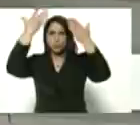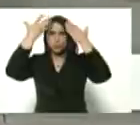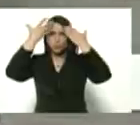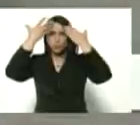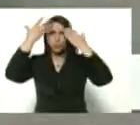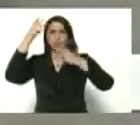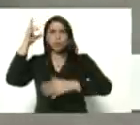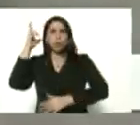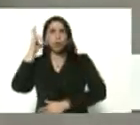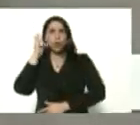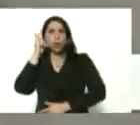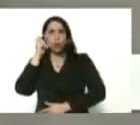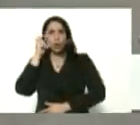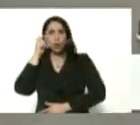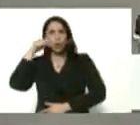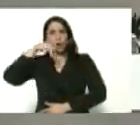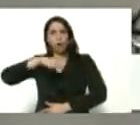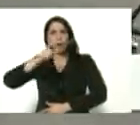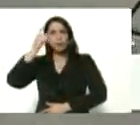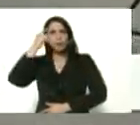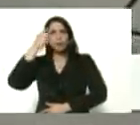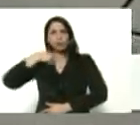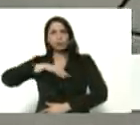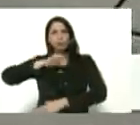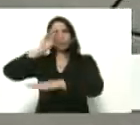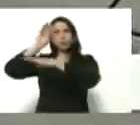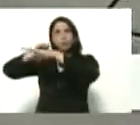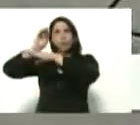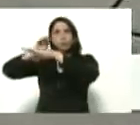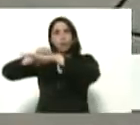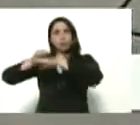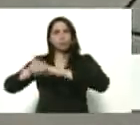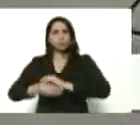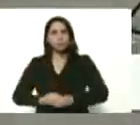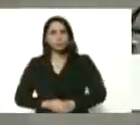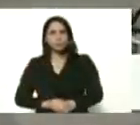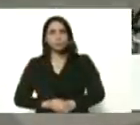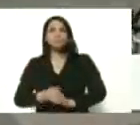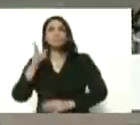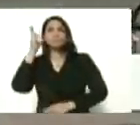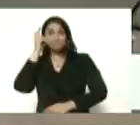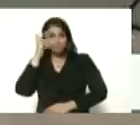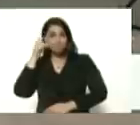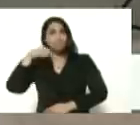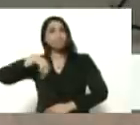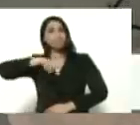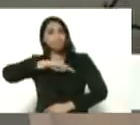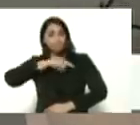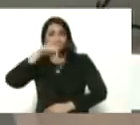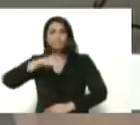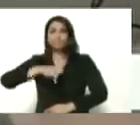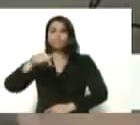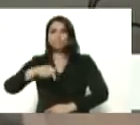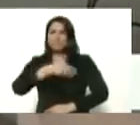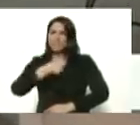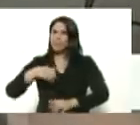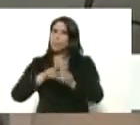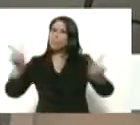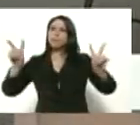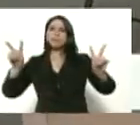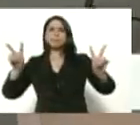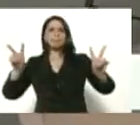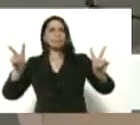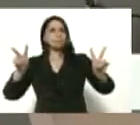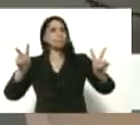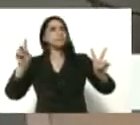oiga en el día que lo invoquemos. Y nos escuchó. Queremos paz